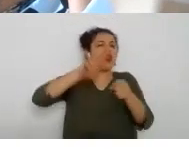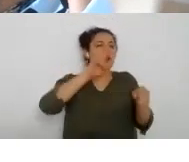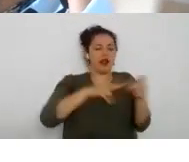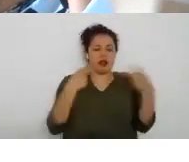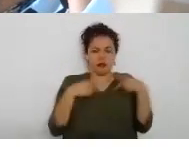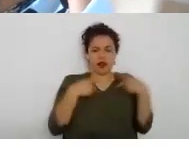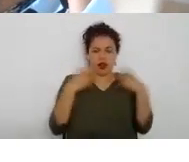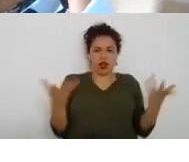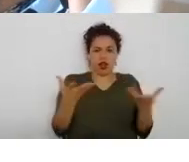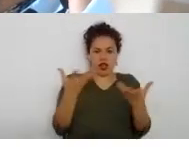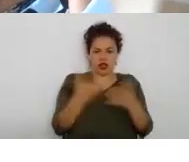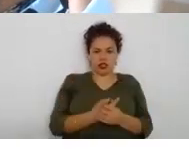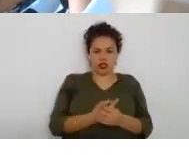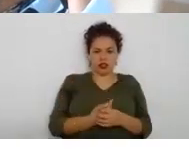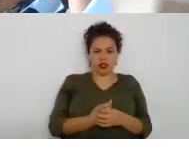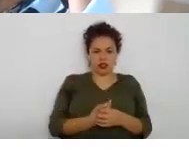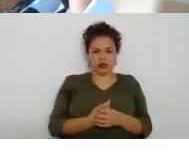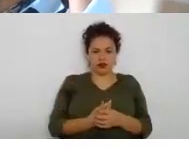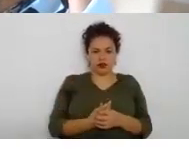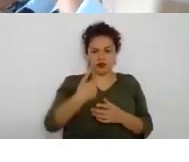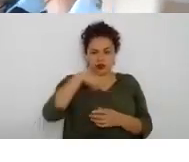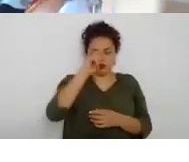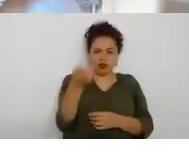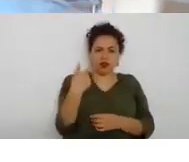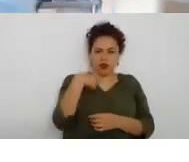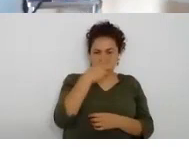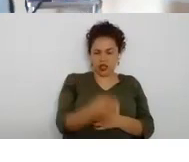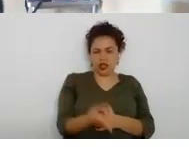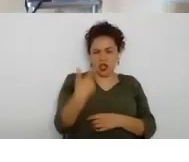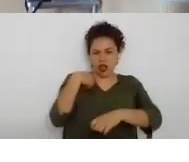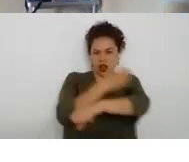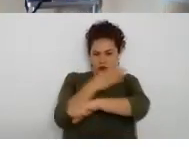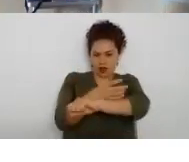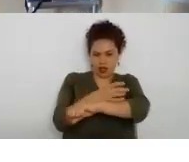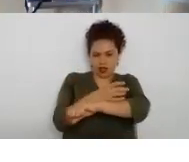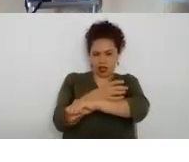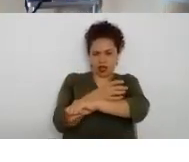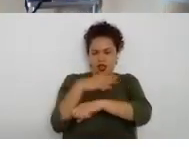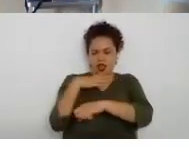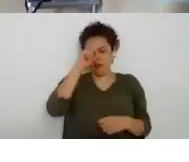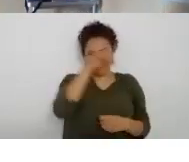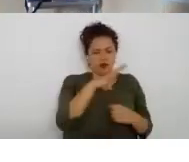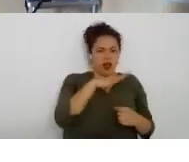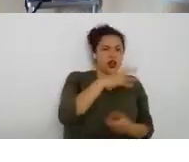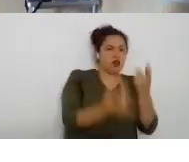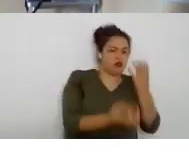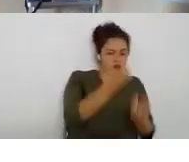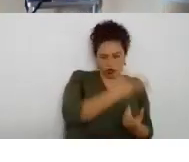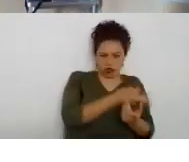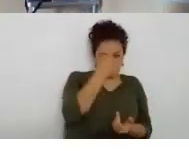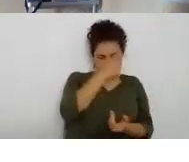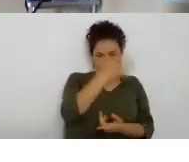causante. ¿A qué me refiero con esto? Como bien lo comentaba aquí la compañera, no va a ser lo mismo tener una quemadura por